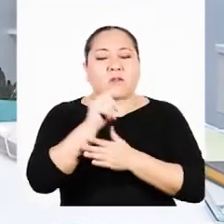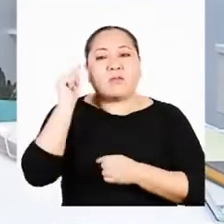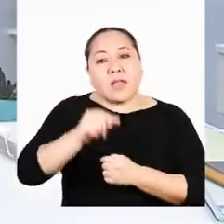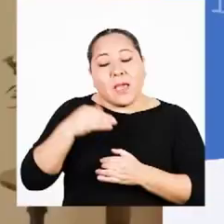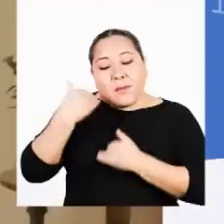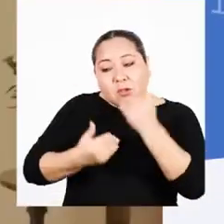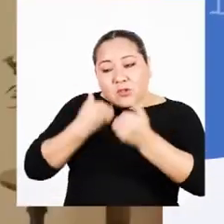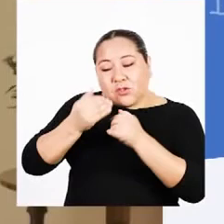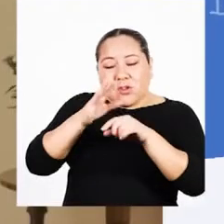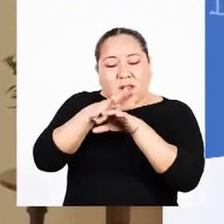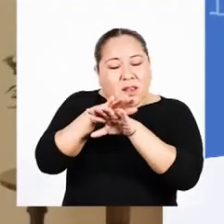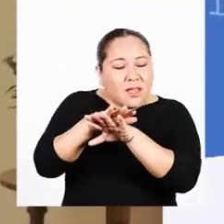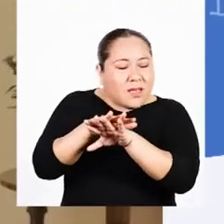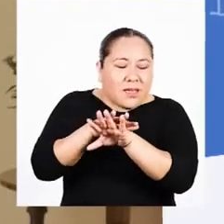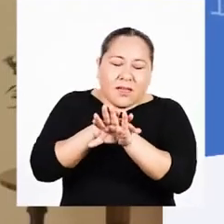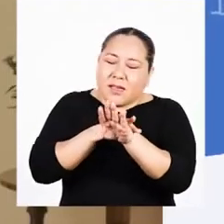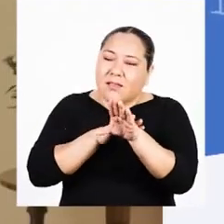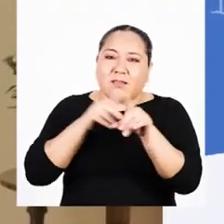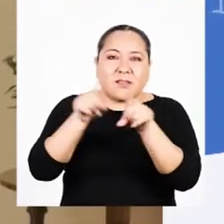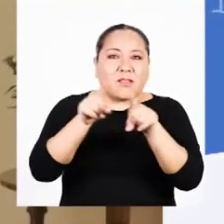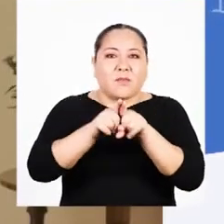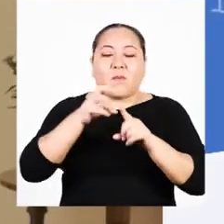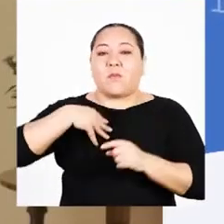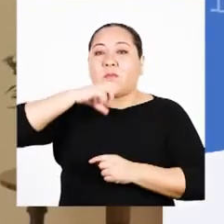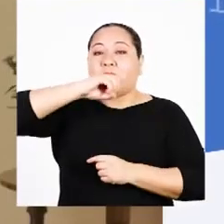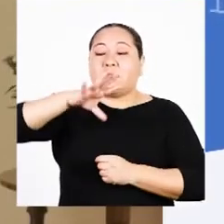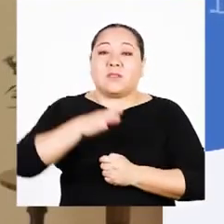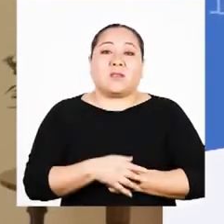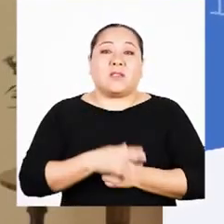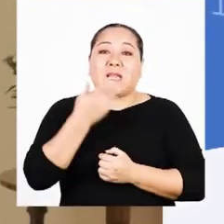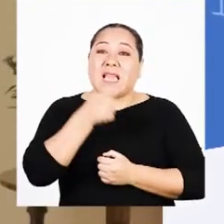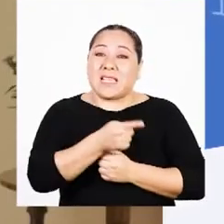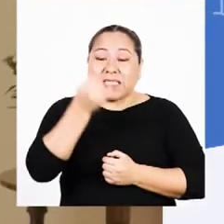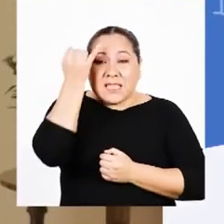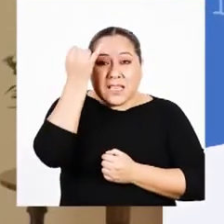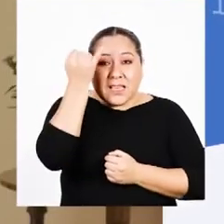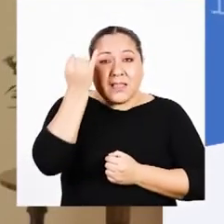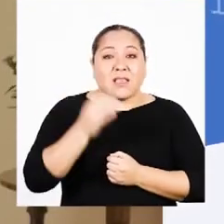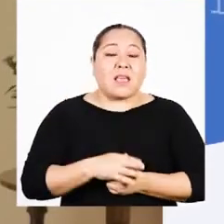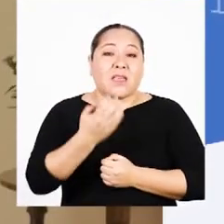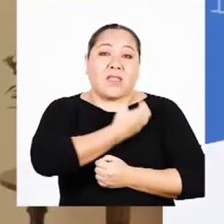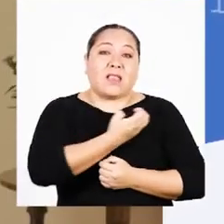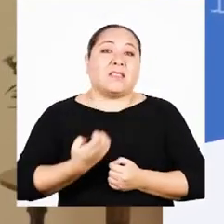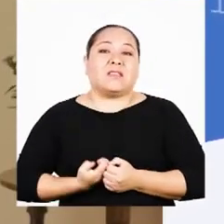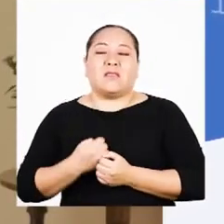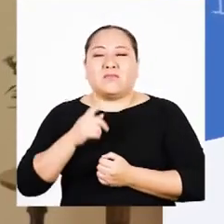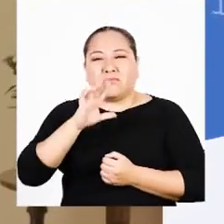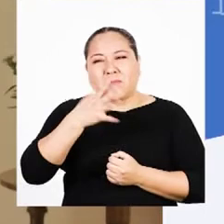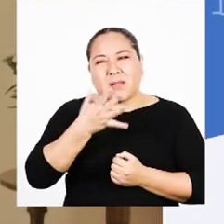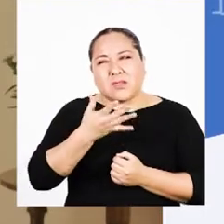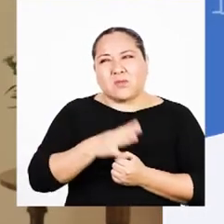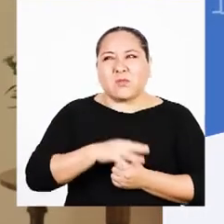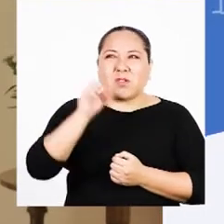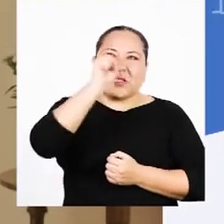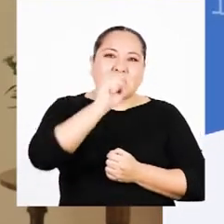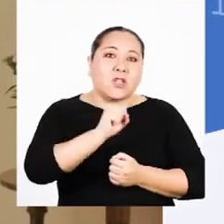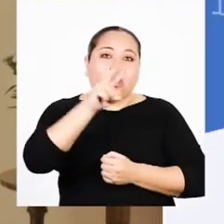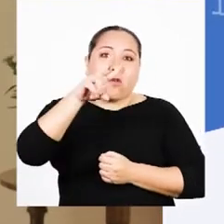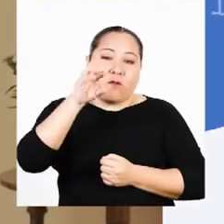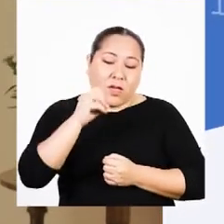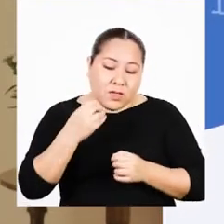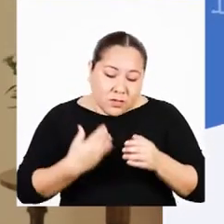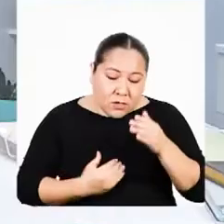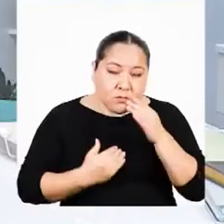educación? El proceso fue lento, incluso podemos decir que esta iniciativa estatal duró casi todo el